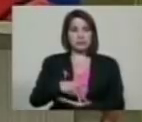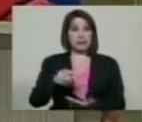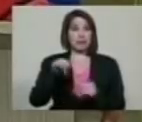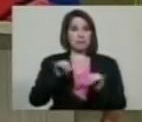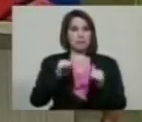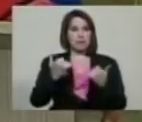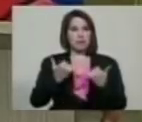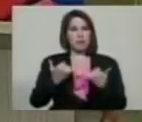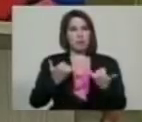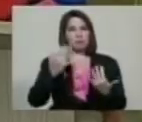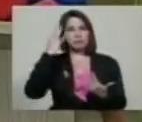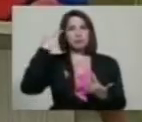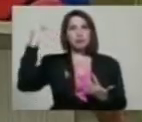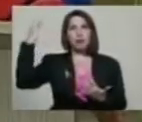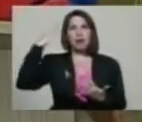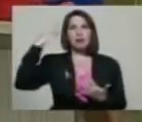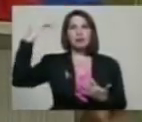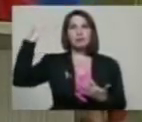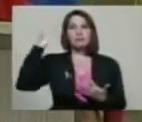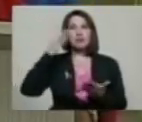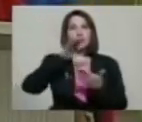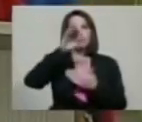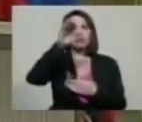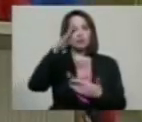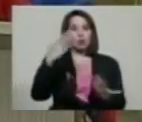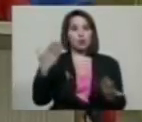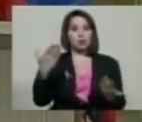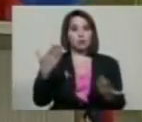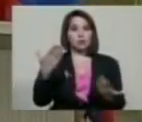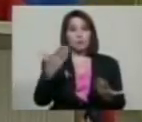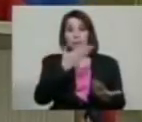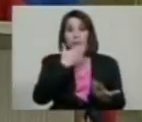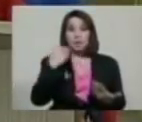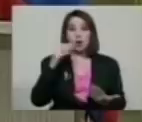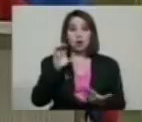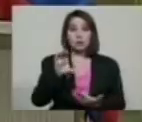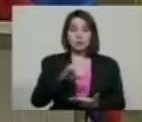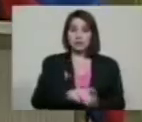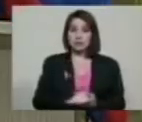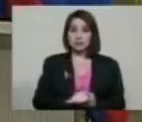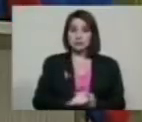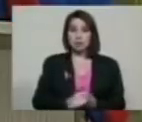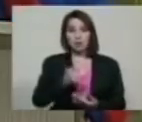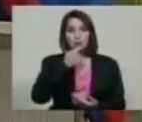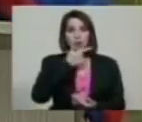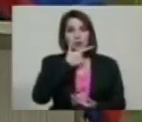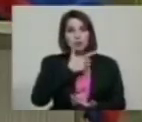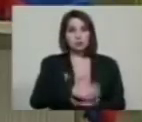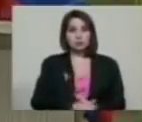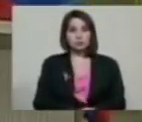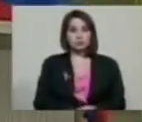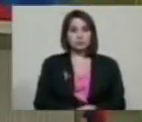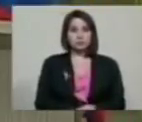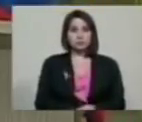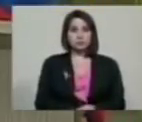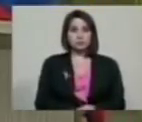sueños grandes de tener un país bello, bonito,